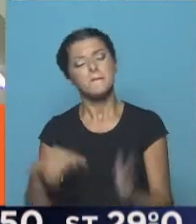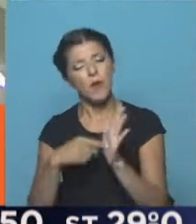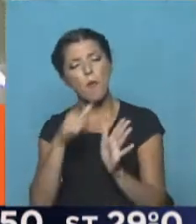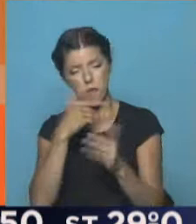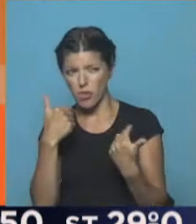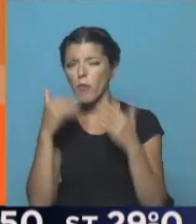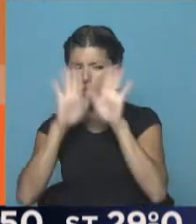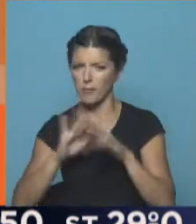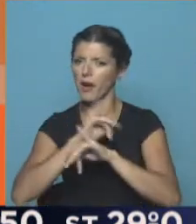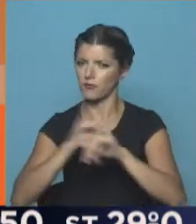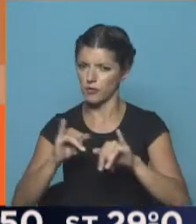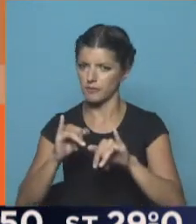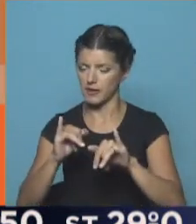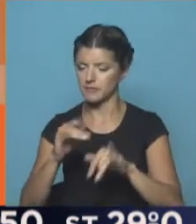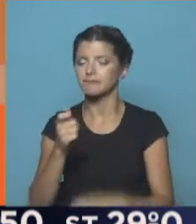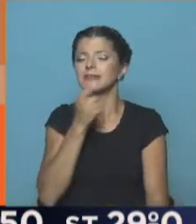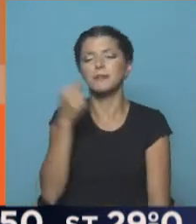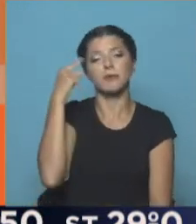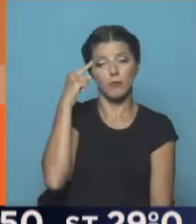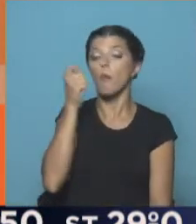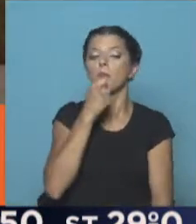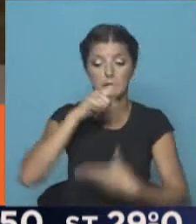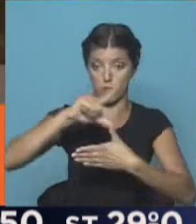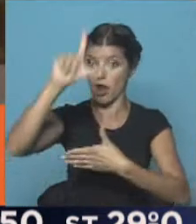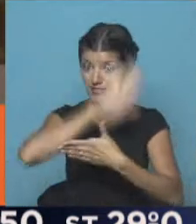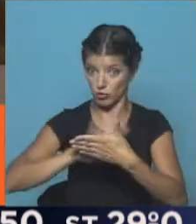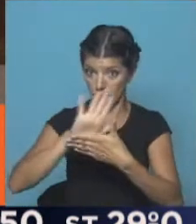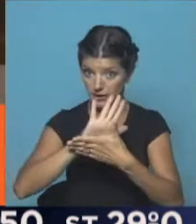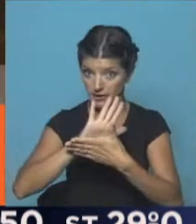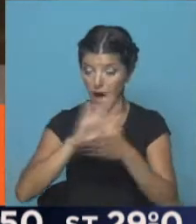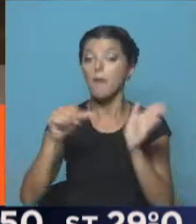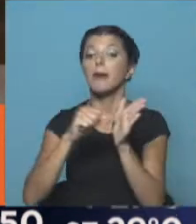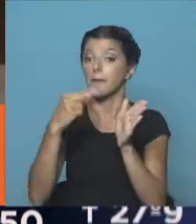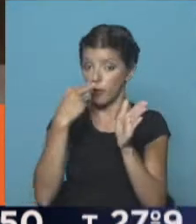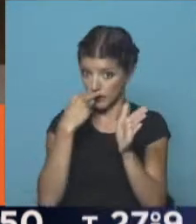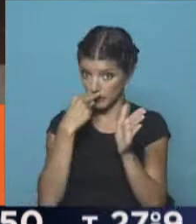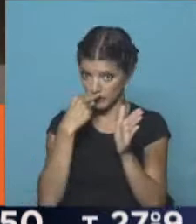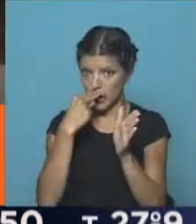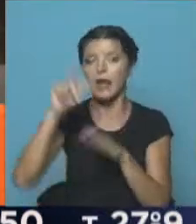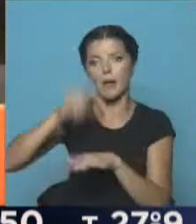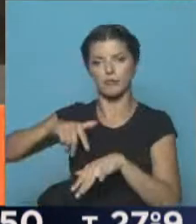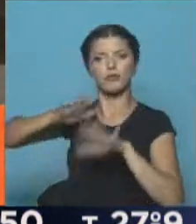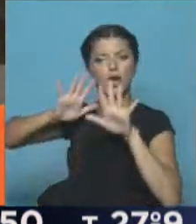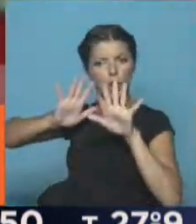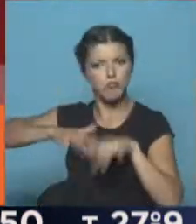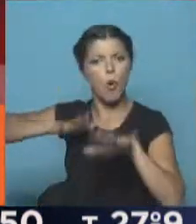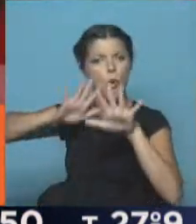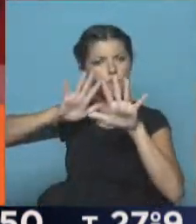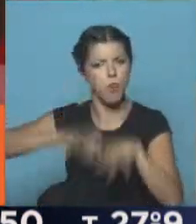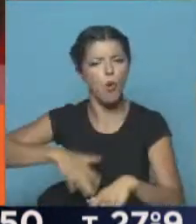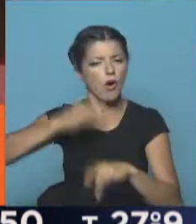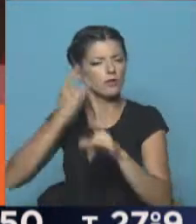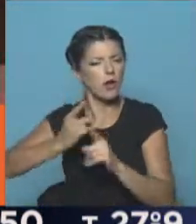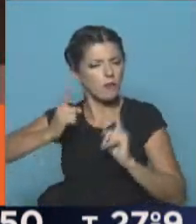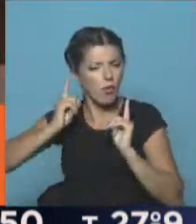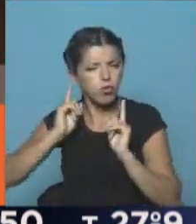raúl porque si uno se pone a pensar en latinoamérica por ejemplo en bolivia lo que se consiguió con la gente saliendo a las calles es de manera constante